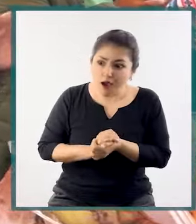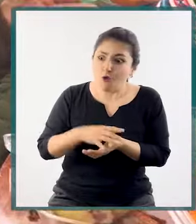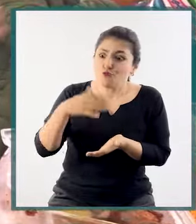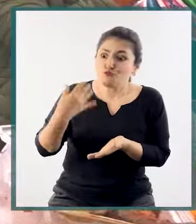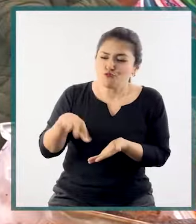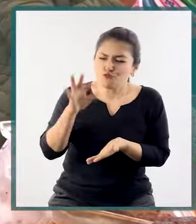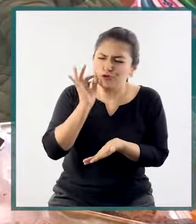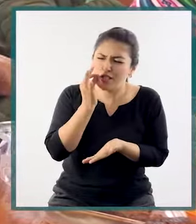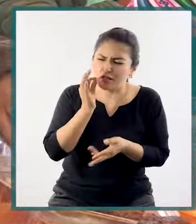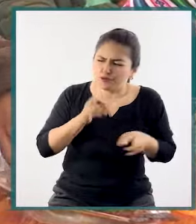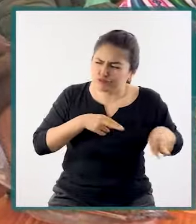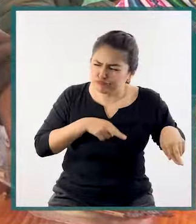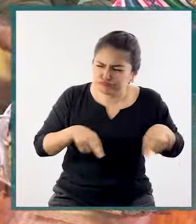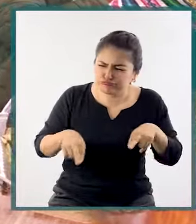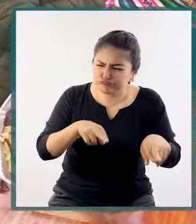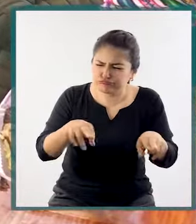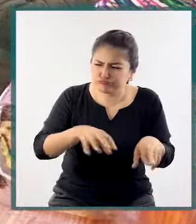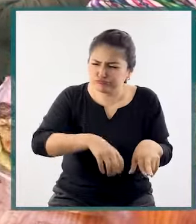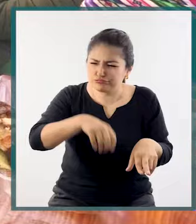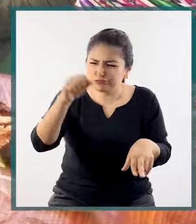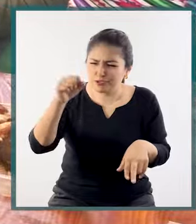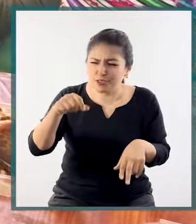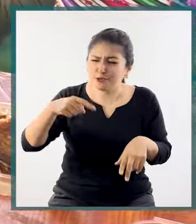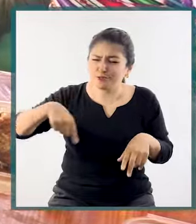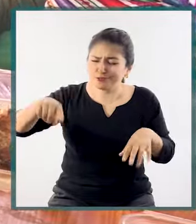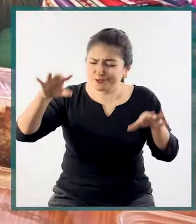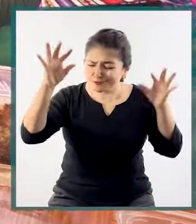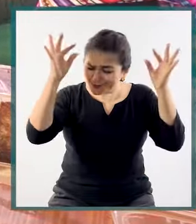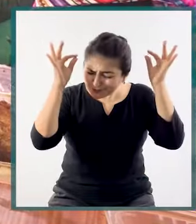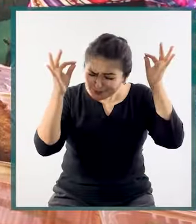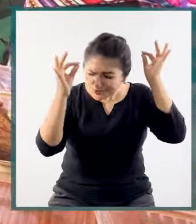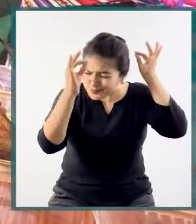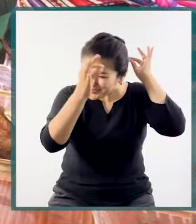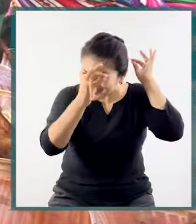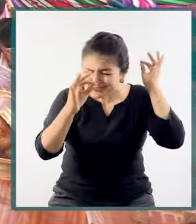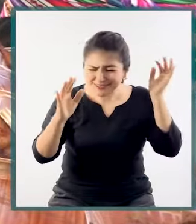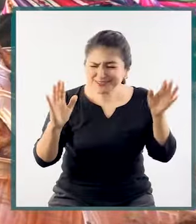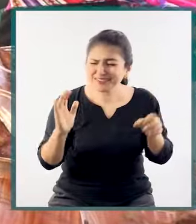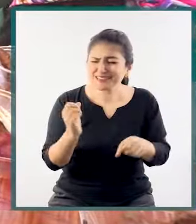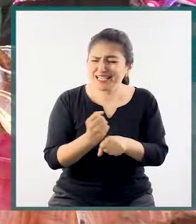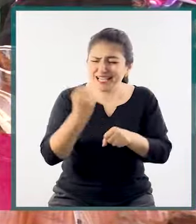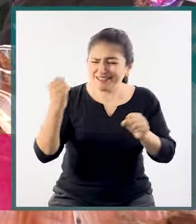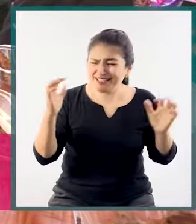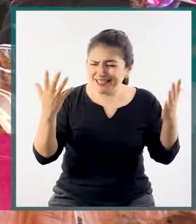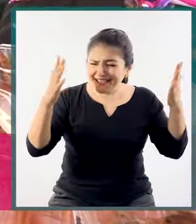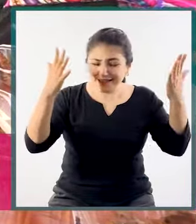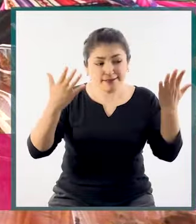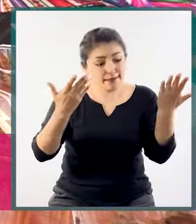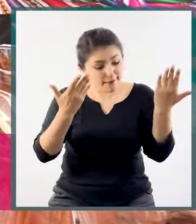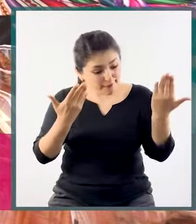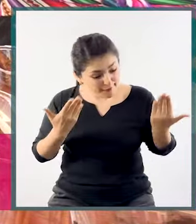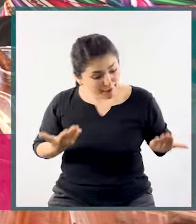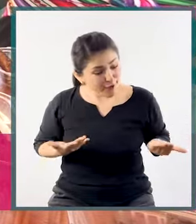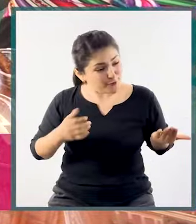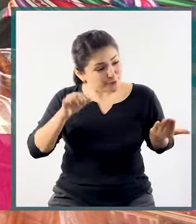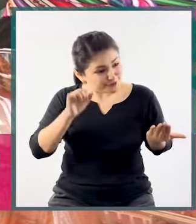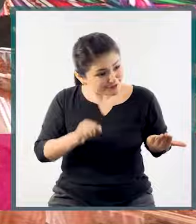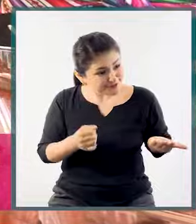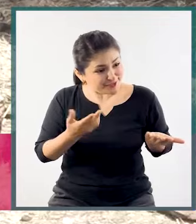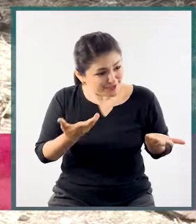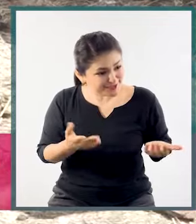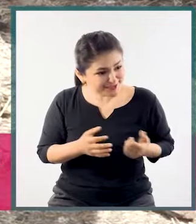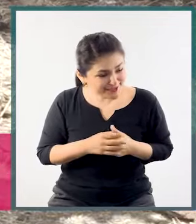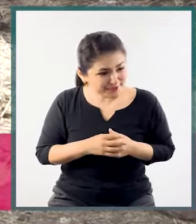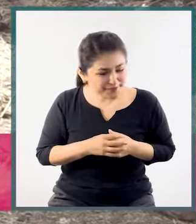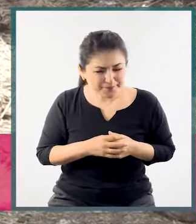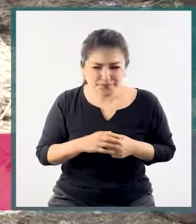Rico del río. Están con sus sombreritos como húsares de Junín, celebrando a lo grande como debe ser. Claro, sí, así es el